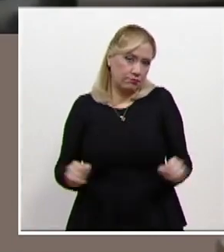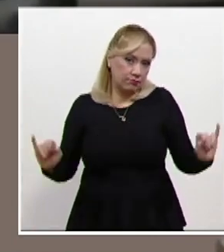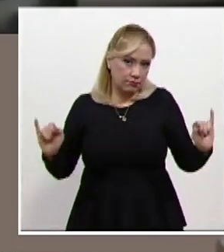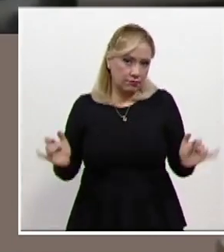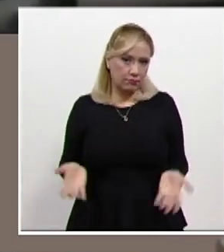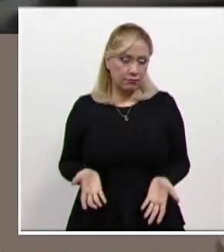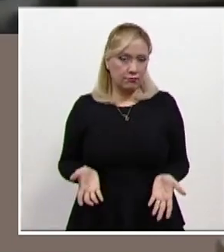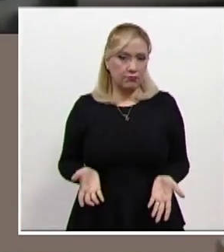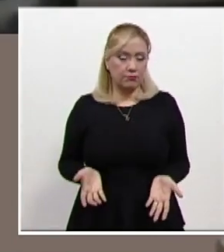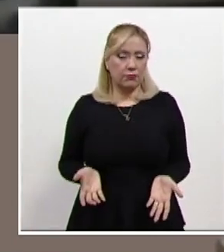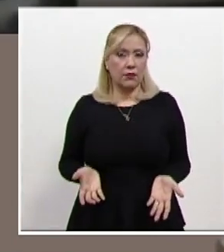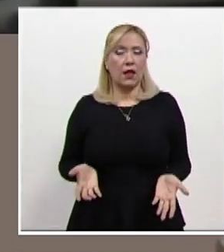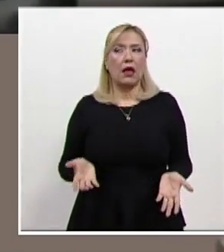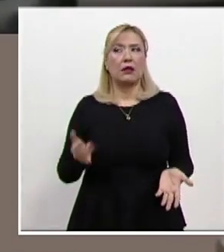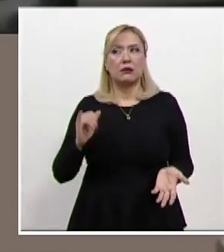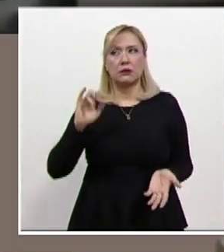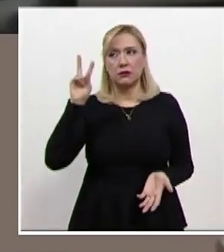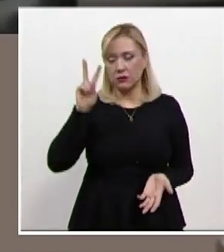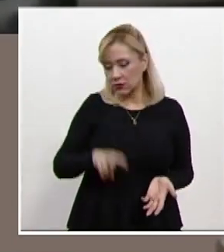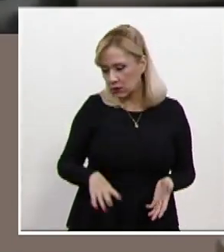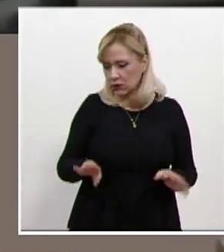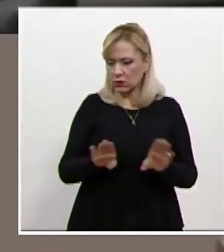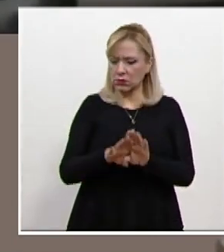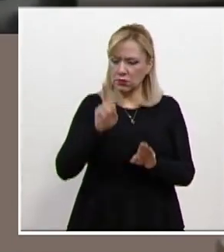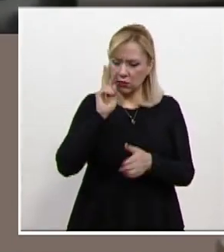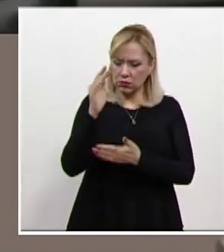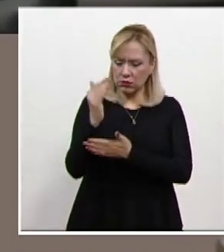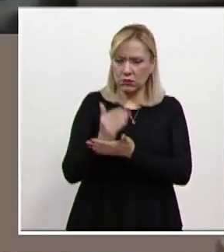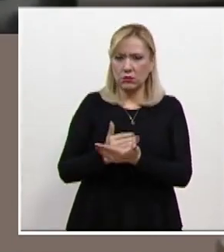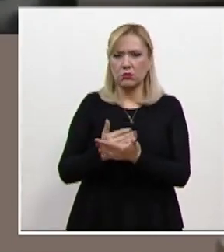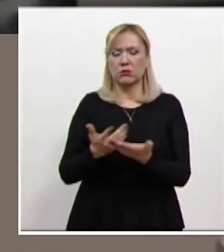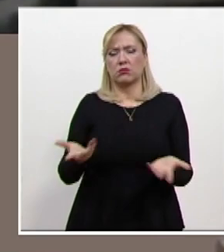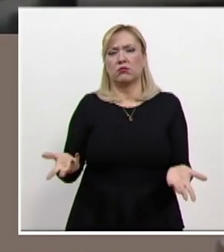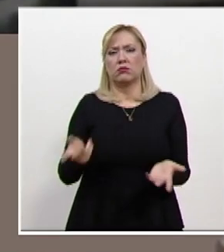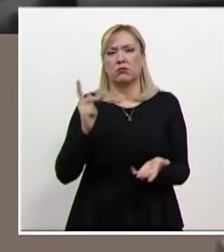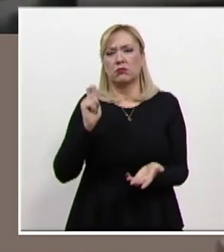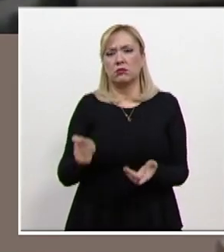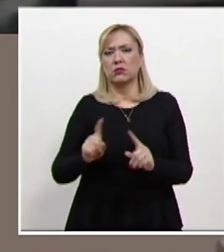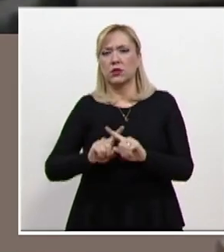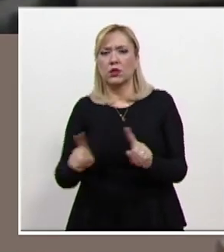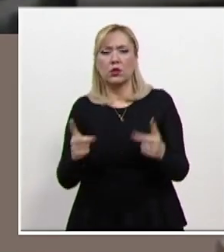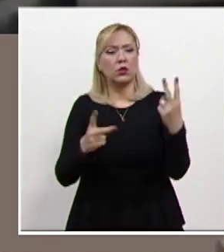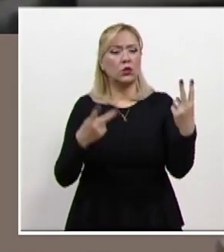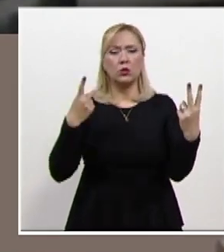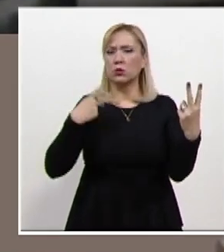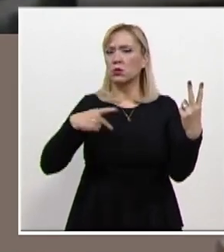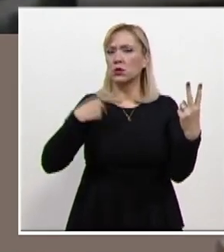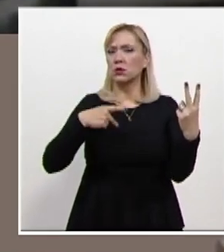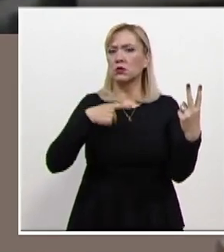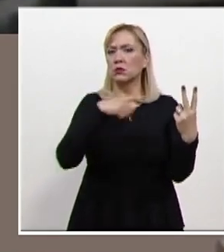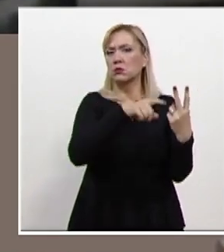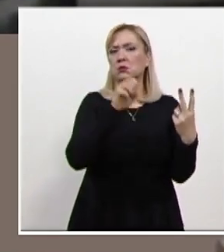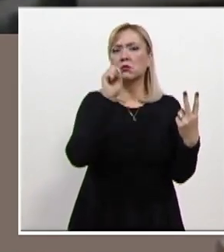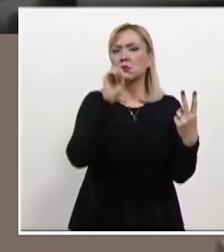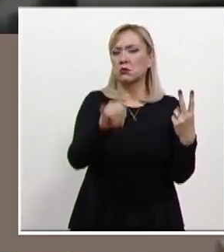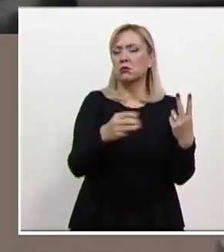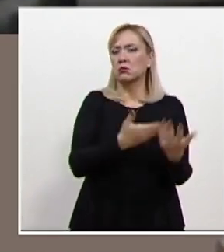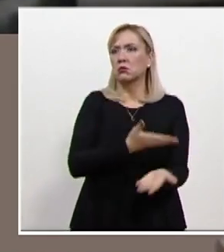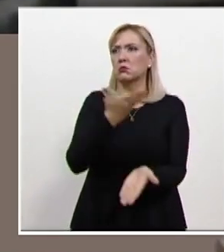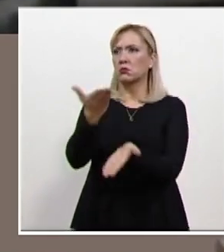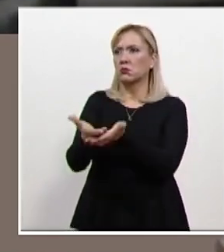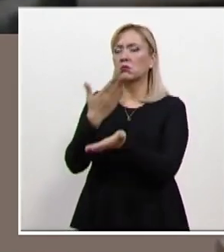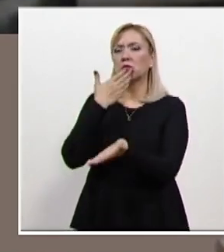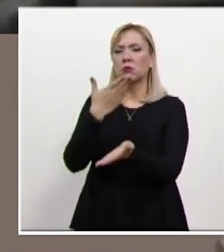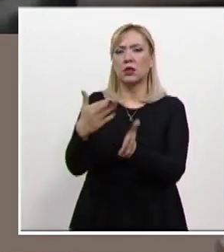Tampoco tiene razón la parte actora en su argumento respecto a que hubo un trato desigual respecto de otras dos personas cuyas solicitudes sí se declararon